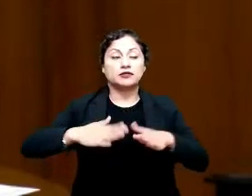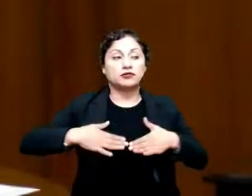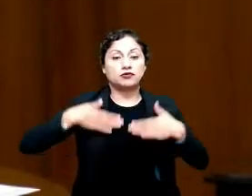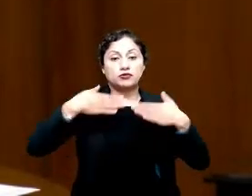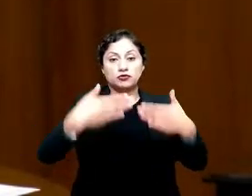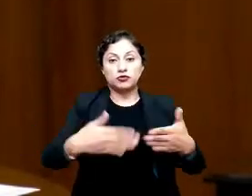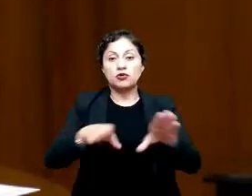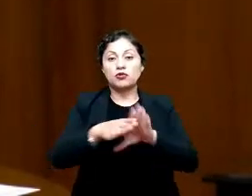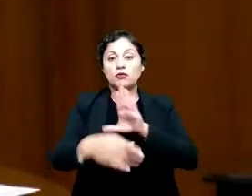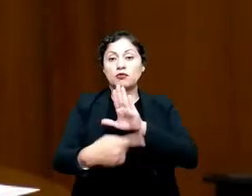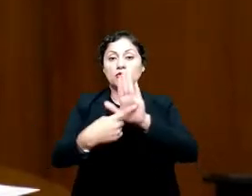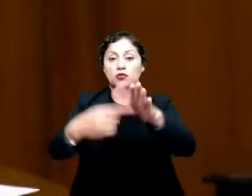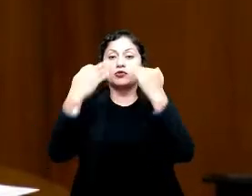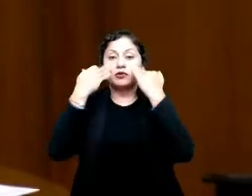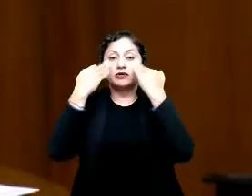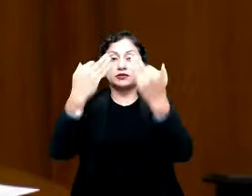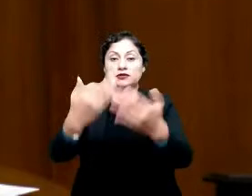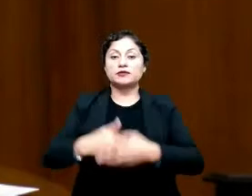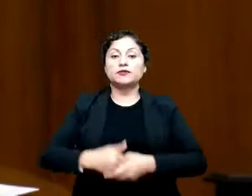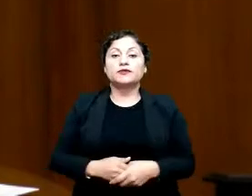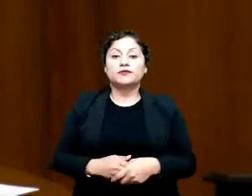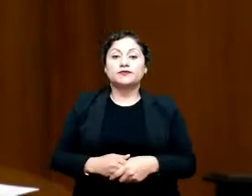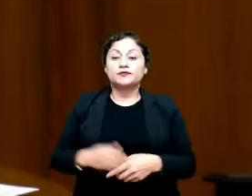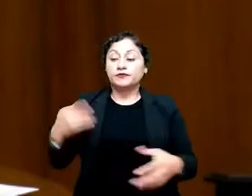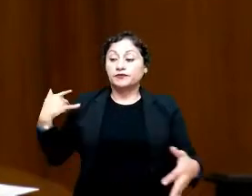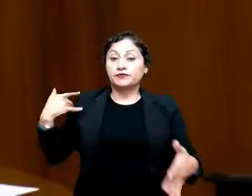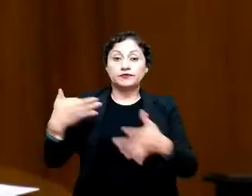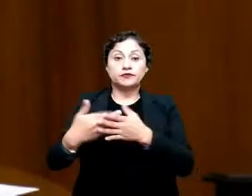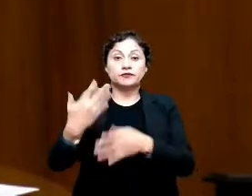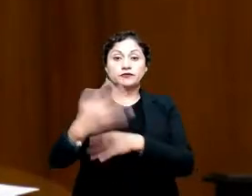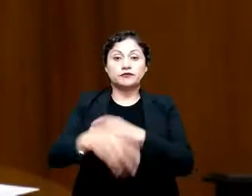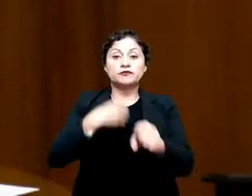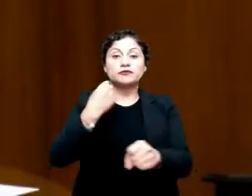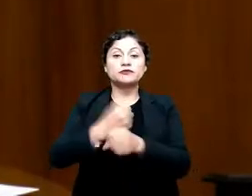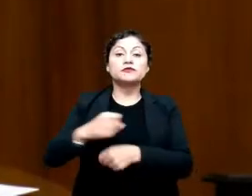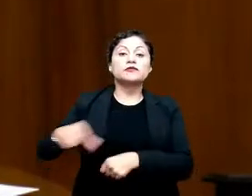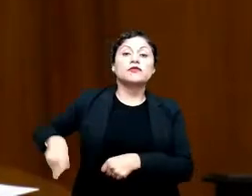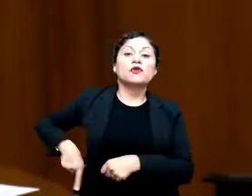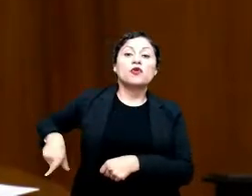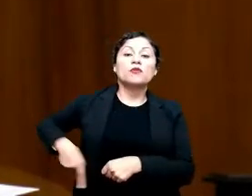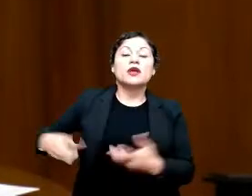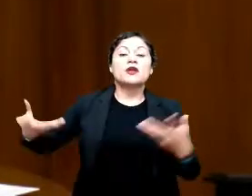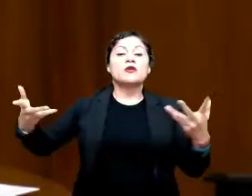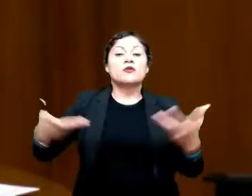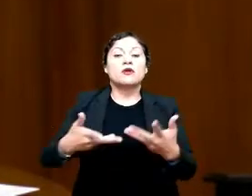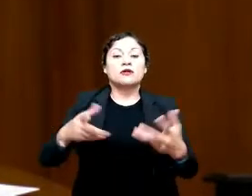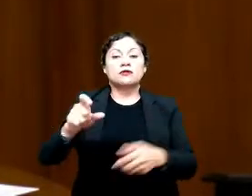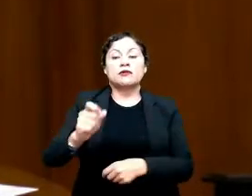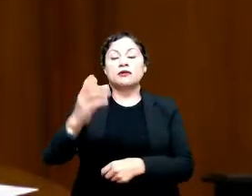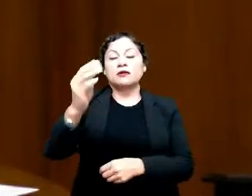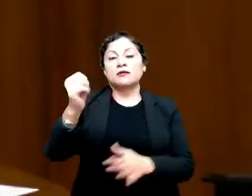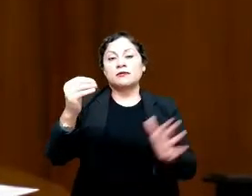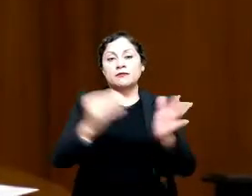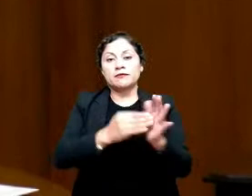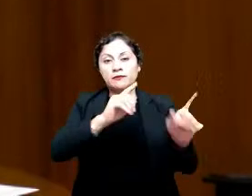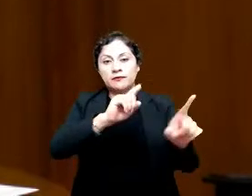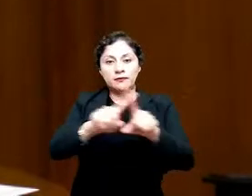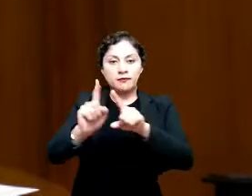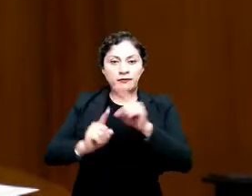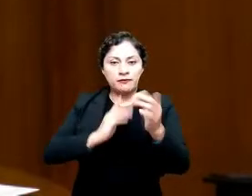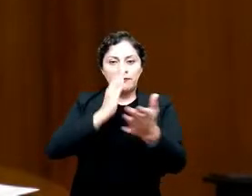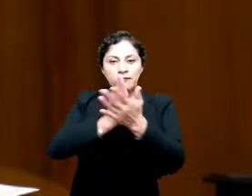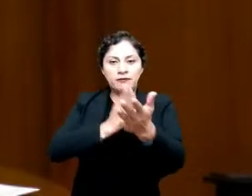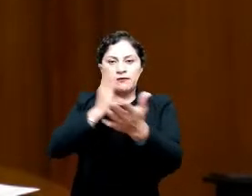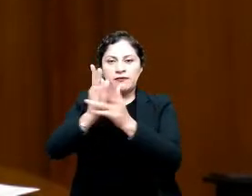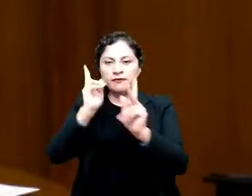transparencia y la rendición de cuentas. En 5 años, el Gobierno ha realizado más de 29.000 visitas de seguimiento a obra